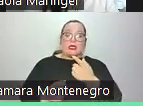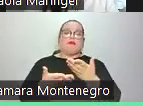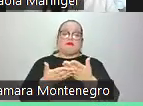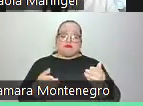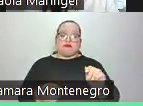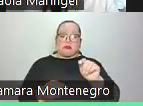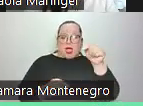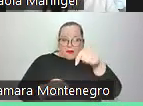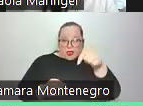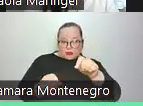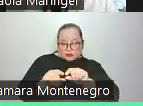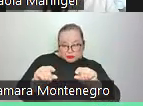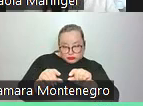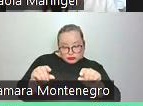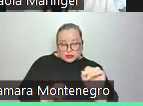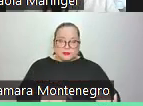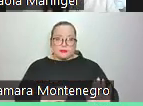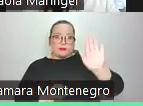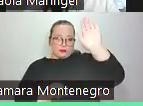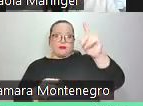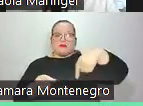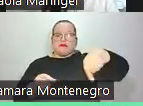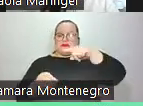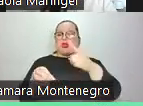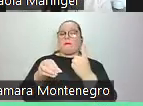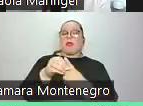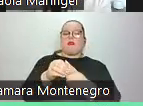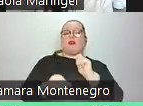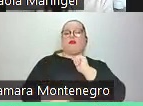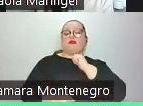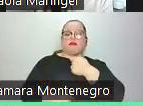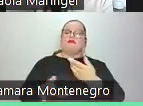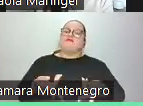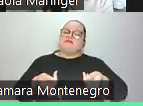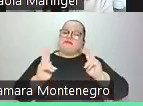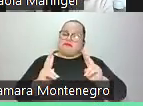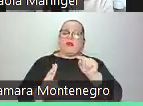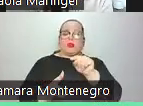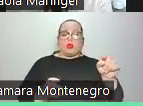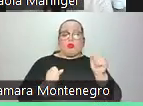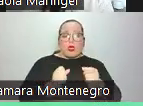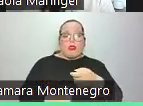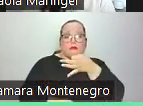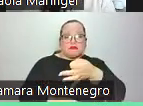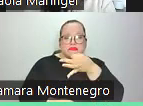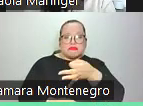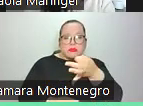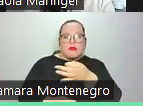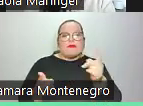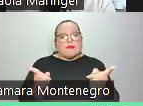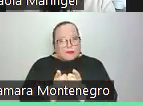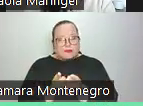y nosotros te habilitaremos el micrófono brevemente para que puedas hacer tu consulta y las expositoras a cargo pueden responder sin ningún